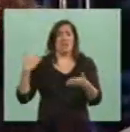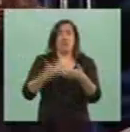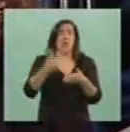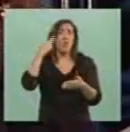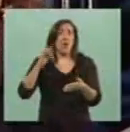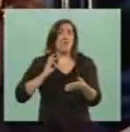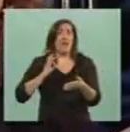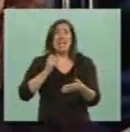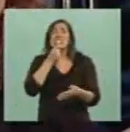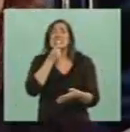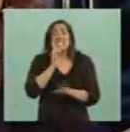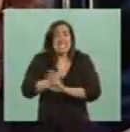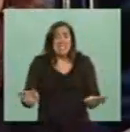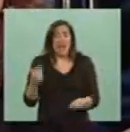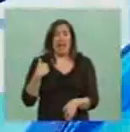imagínense por un minuto,